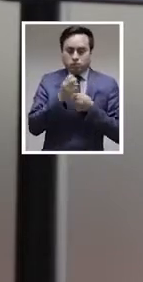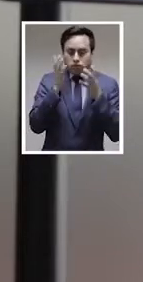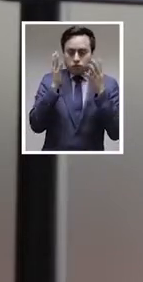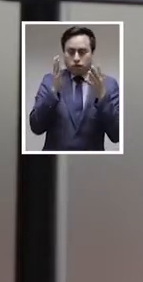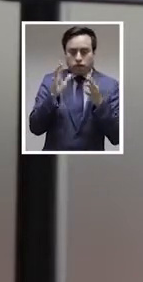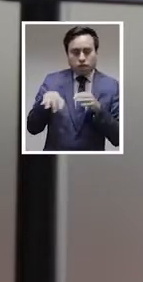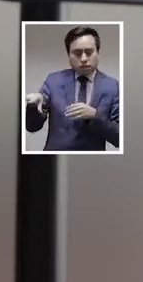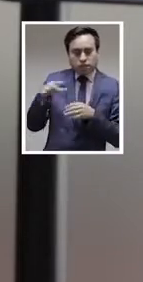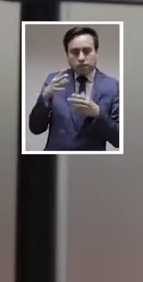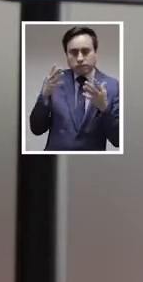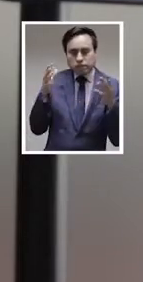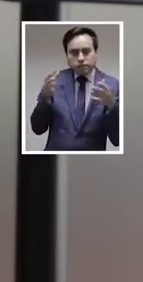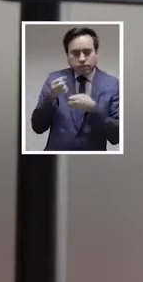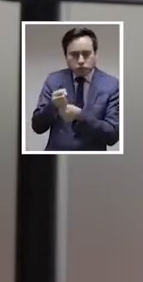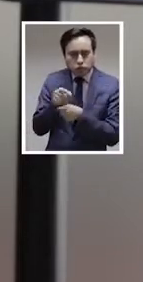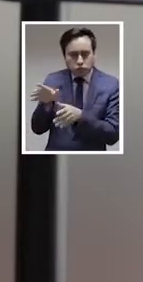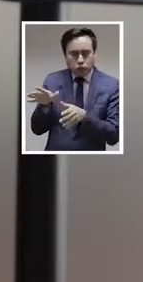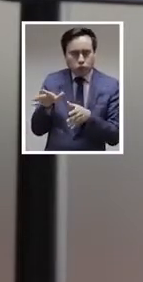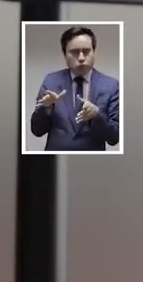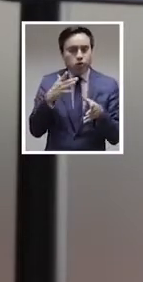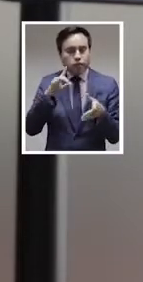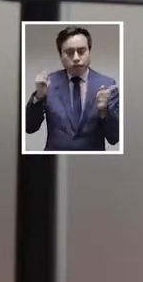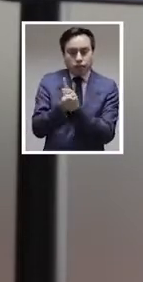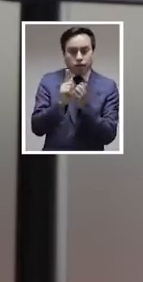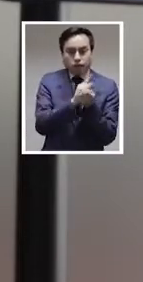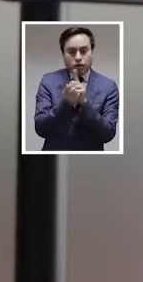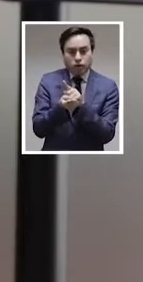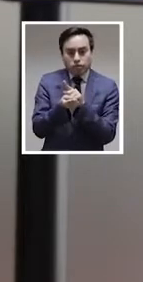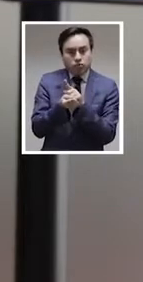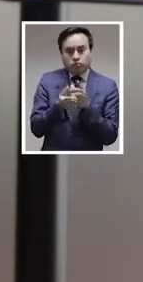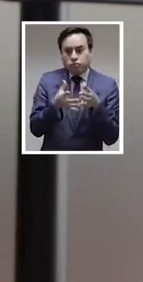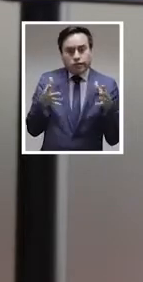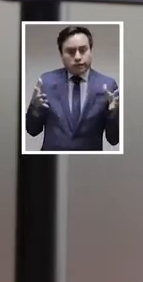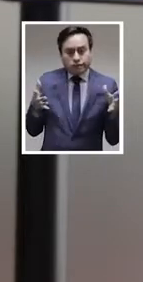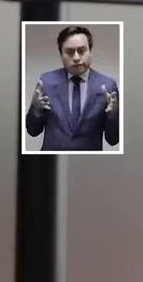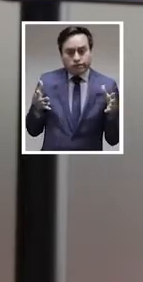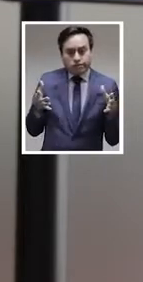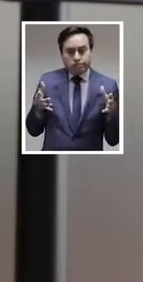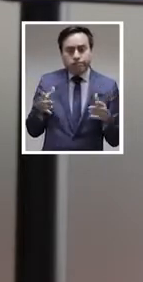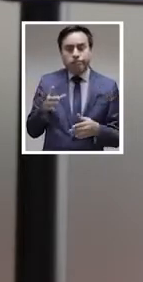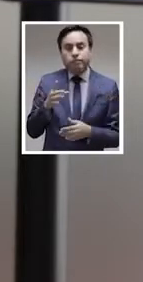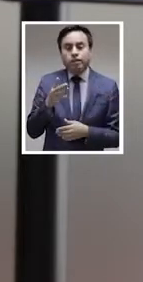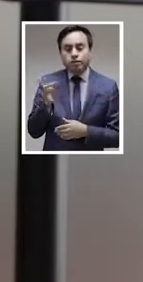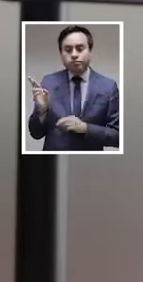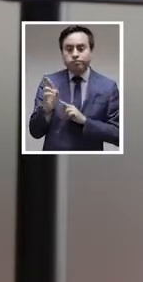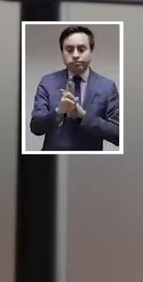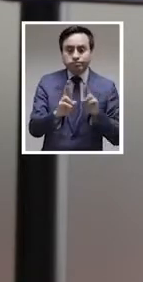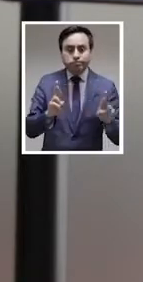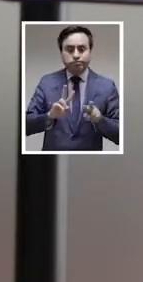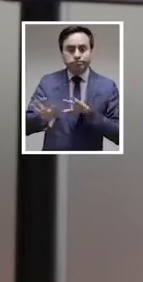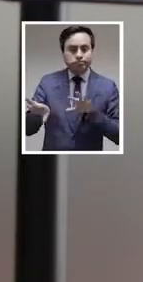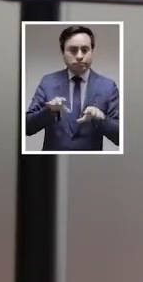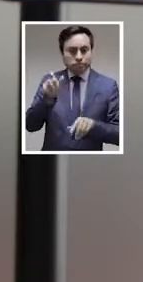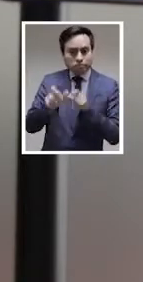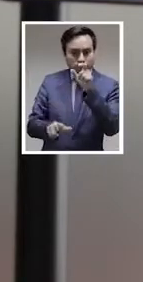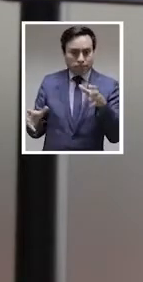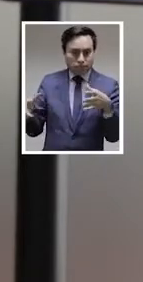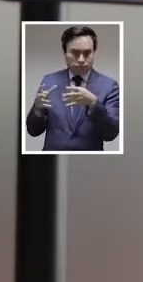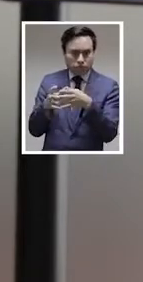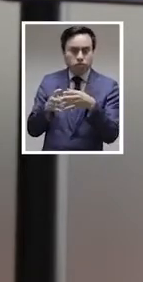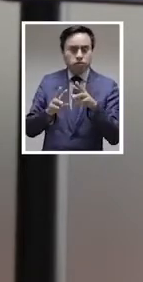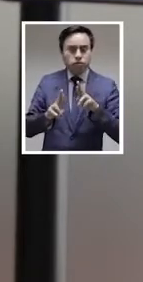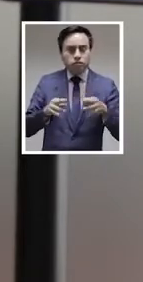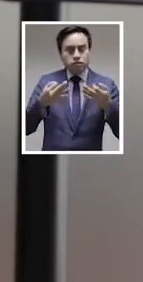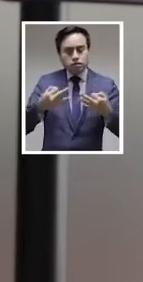inusual, a unos cambios de rutinas muy grandes, y han respondido con un compromiso y